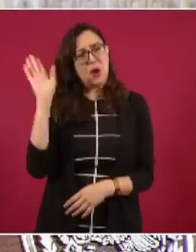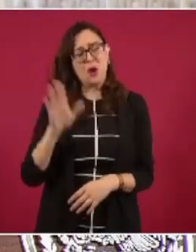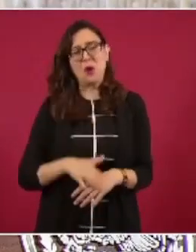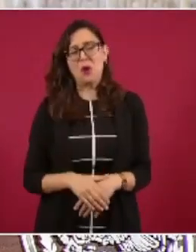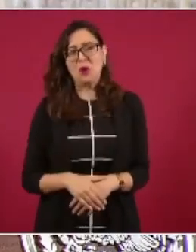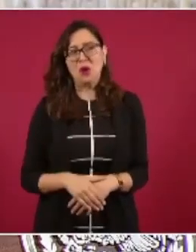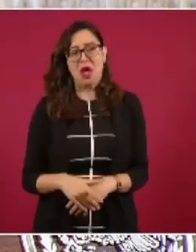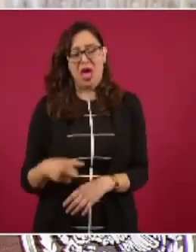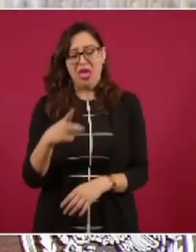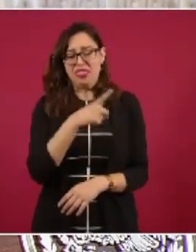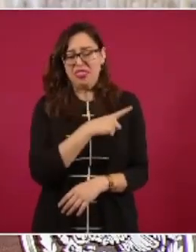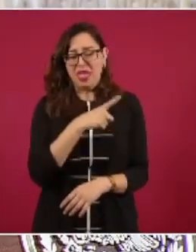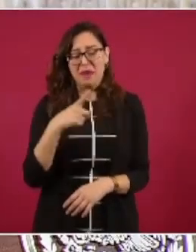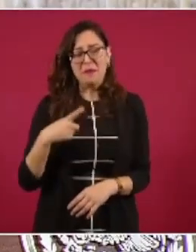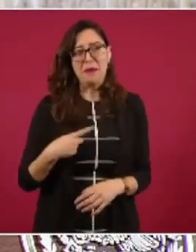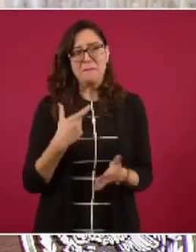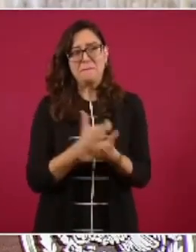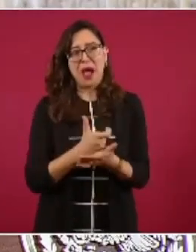Sí,